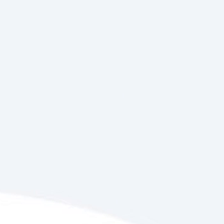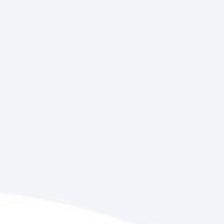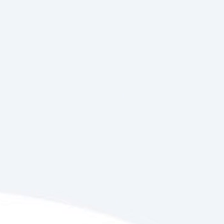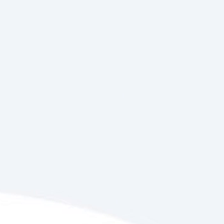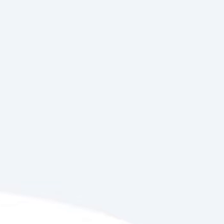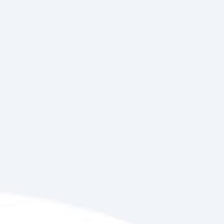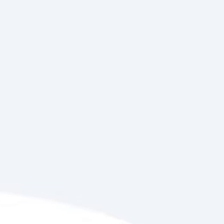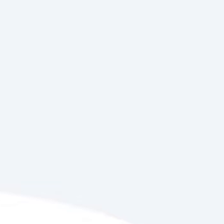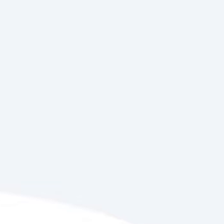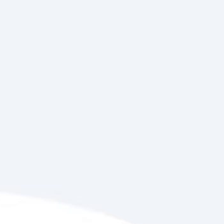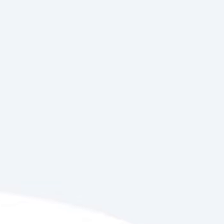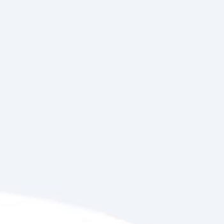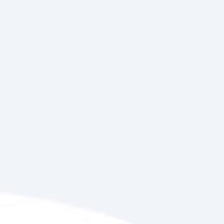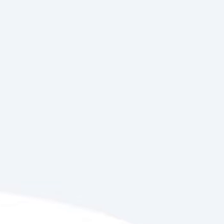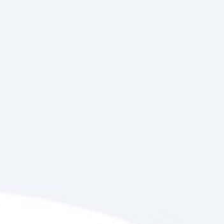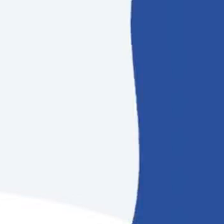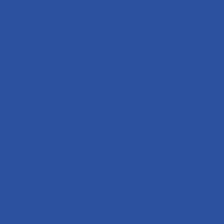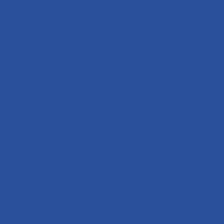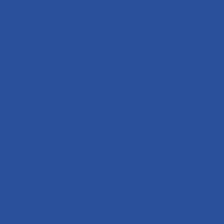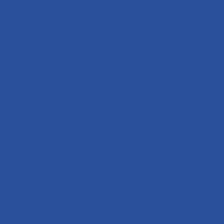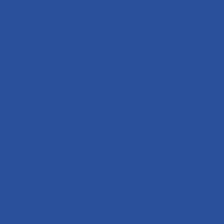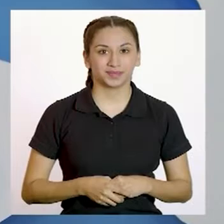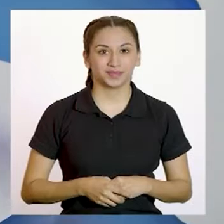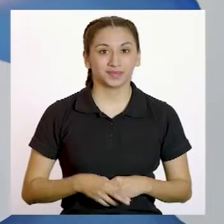Primer y segundo grado de secundaria.